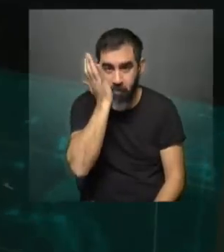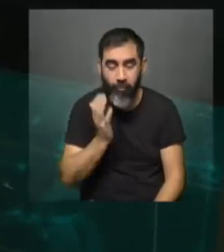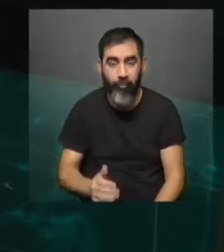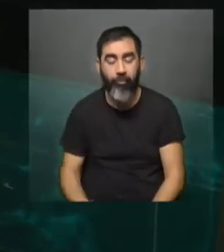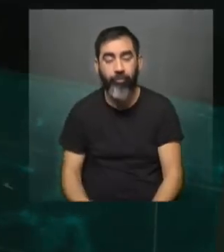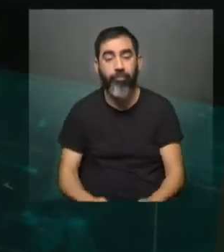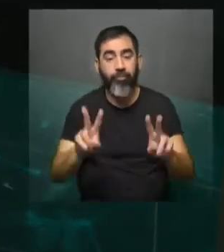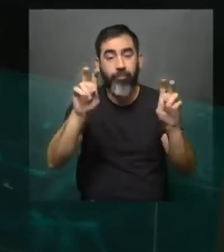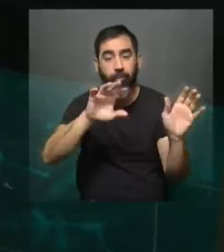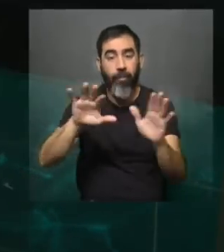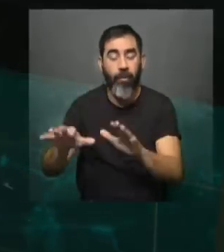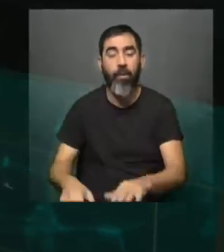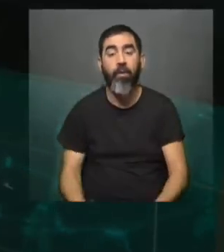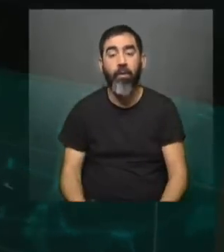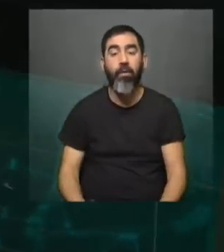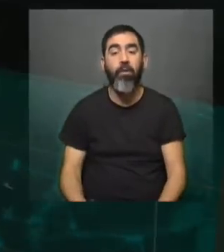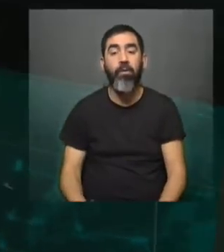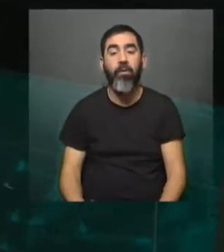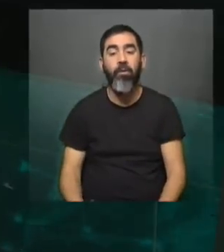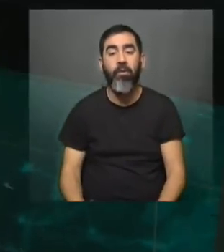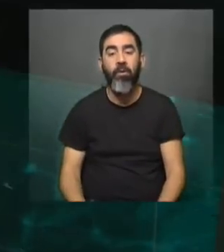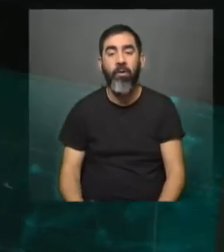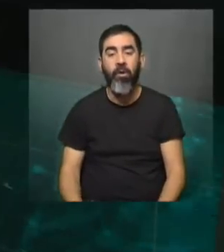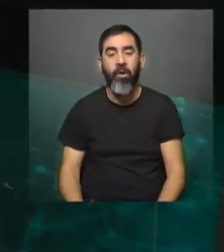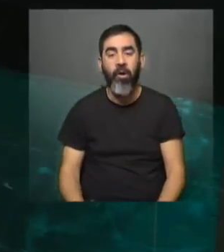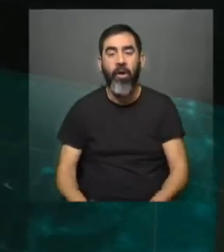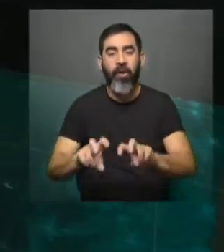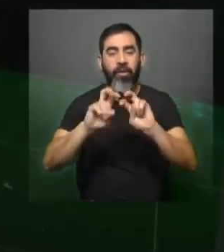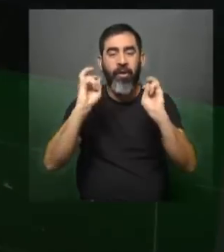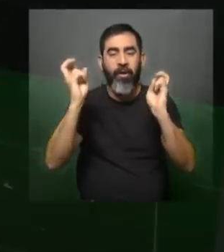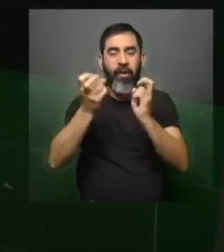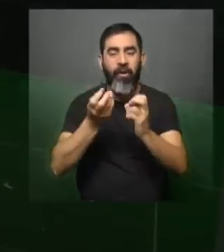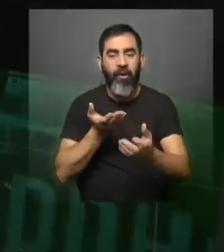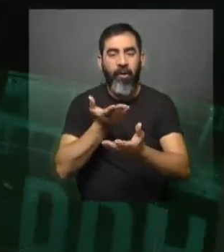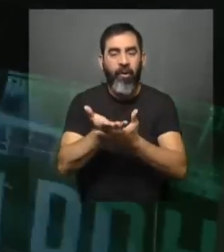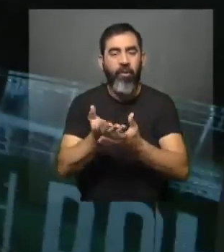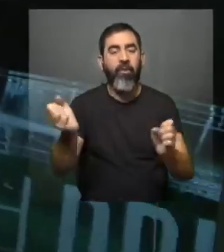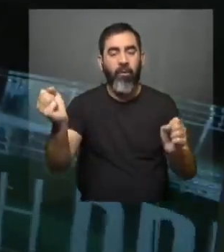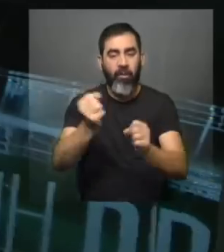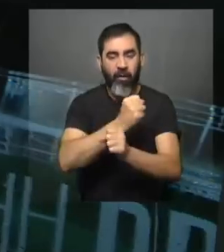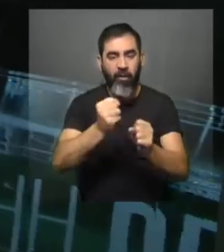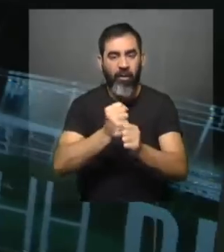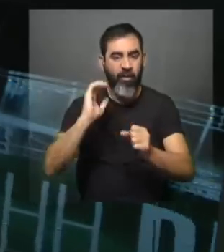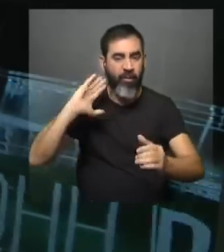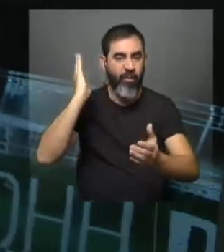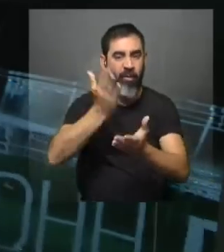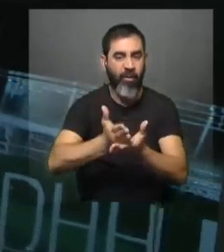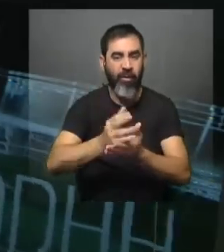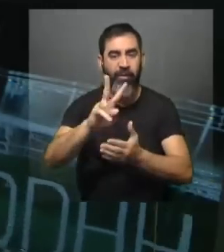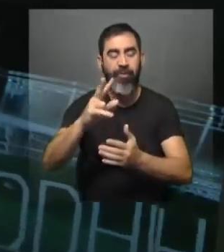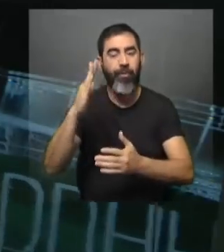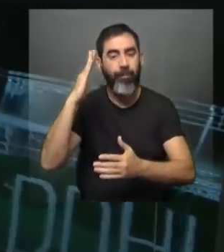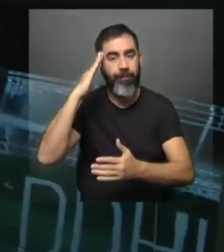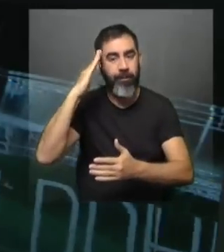bien Vamos con otros asuntos como decíamos en nuestros adelantos un tribunal de apelaciones ratificó la condena a